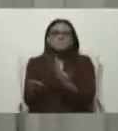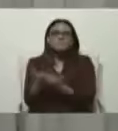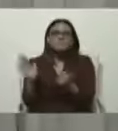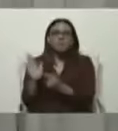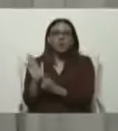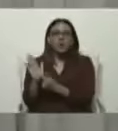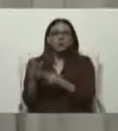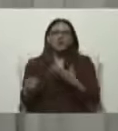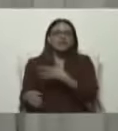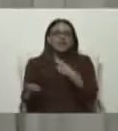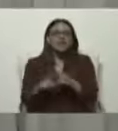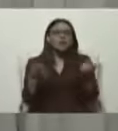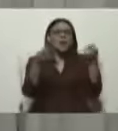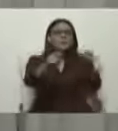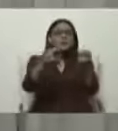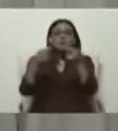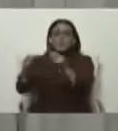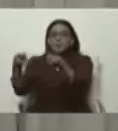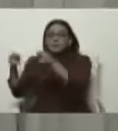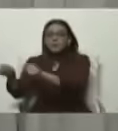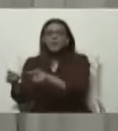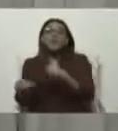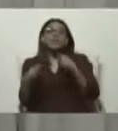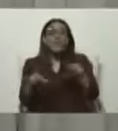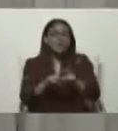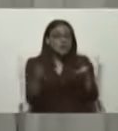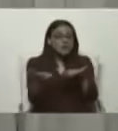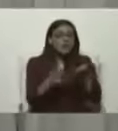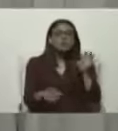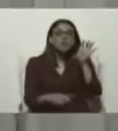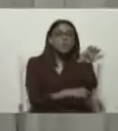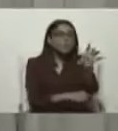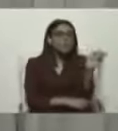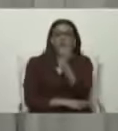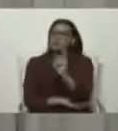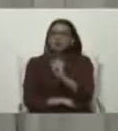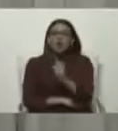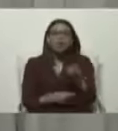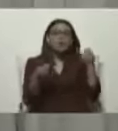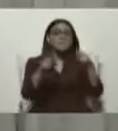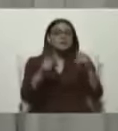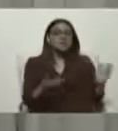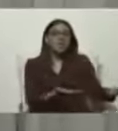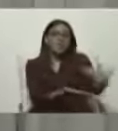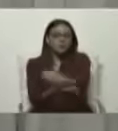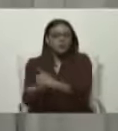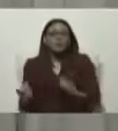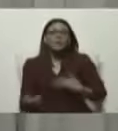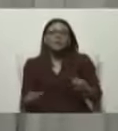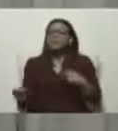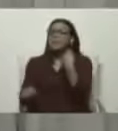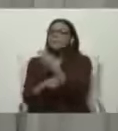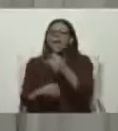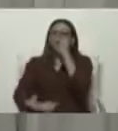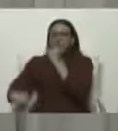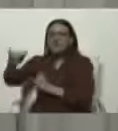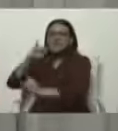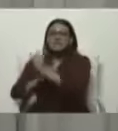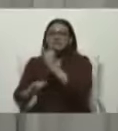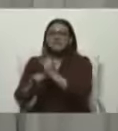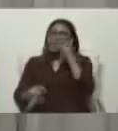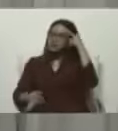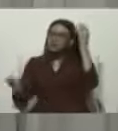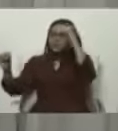fue privatizado, pero no para el pueblo, sino que fue privatizado para poder pagar el Fondo Monetario Internacional y para